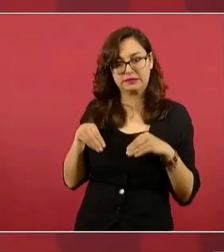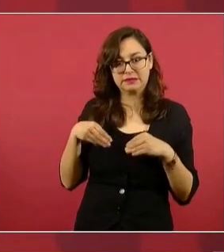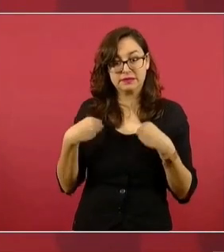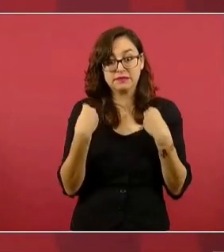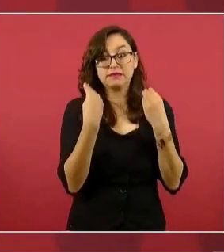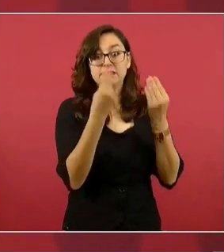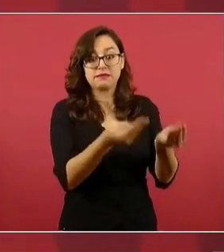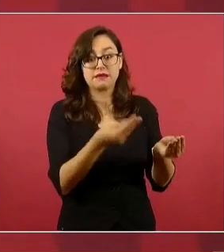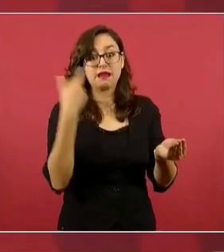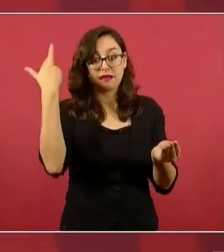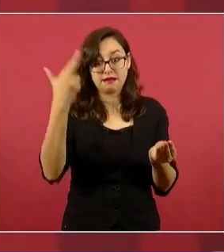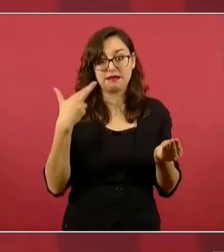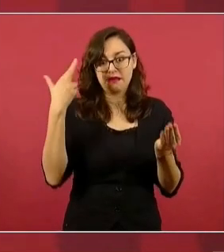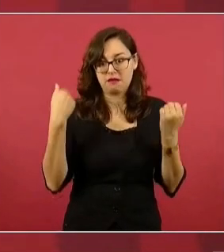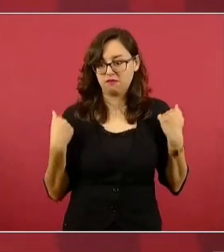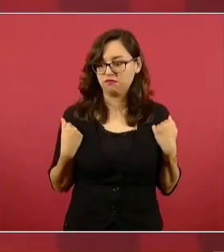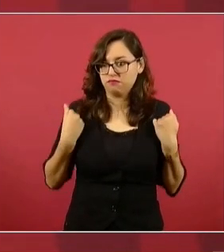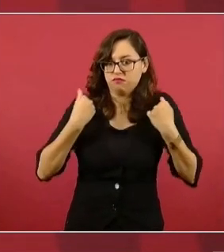pobre